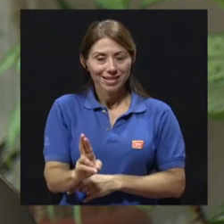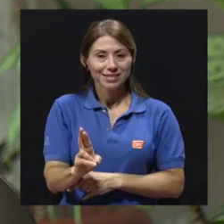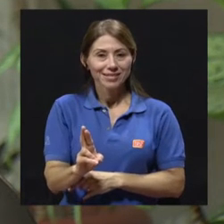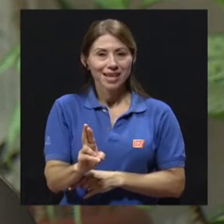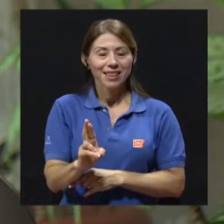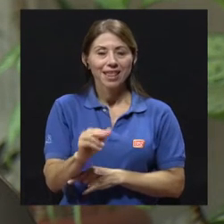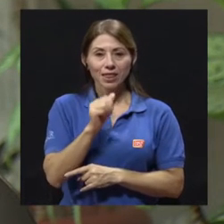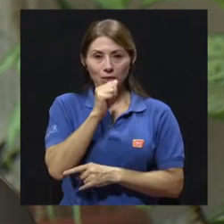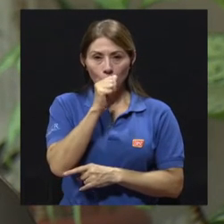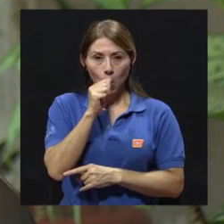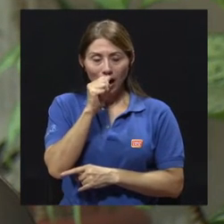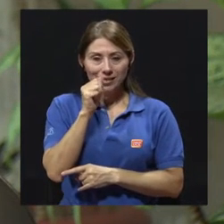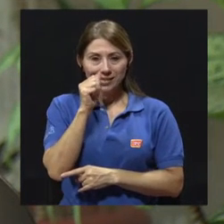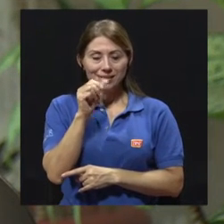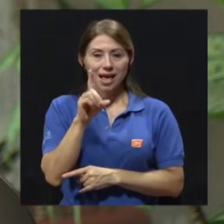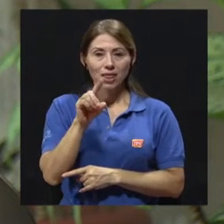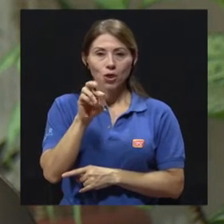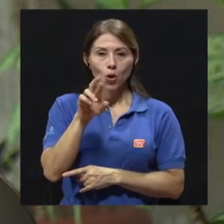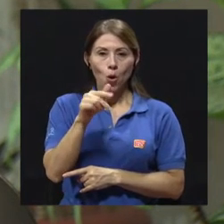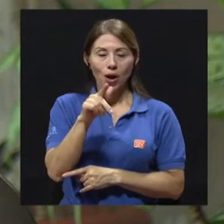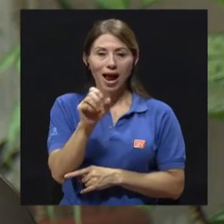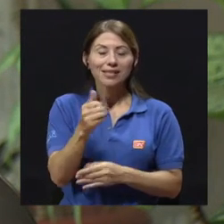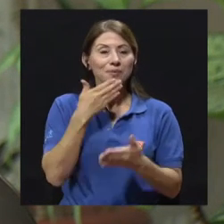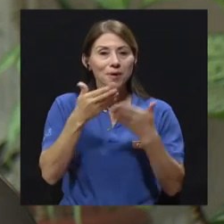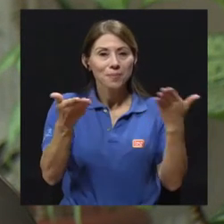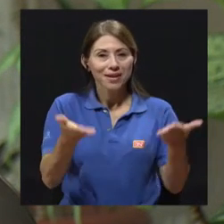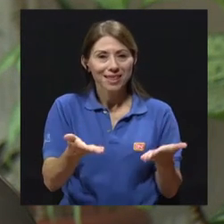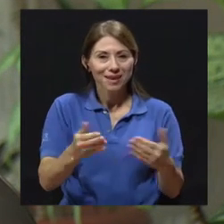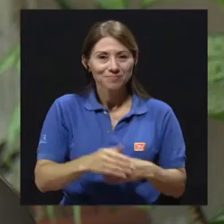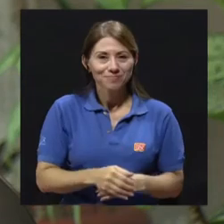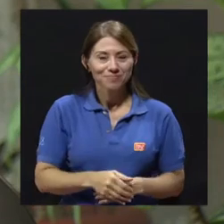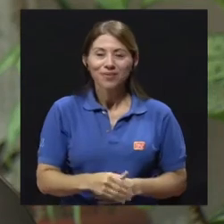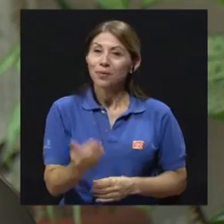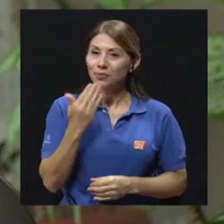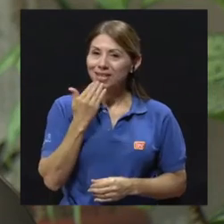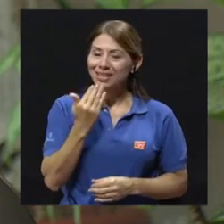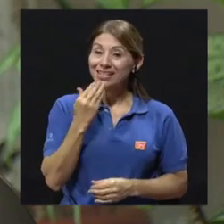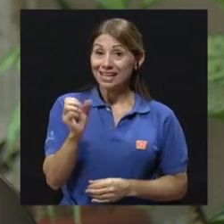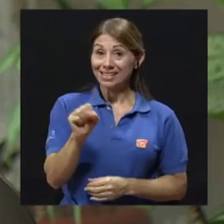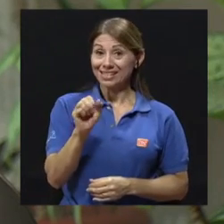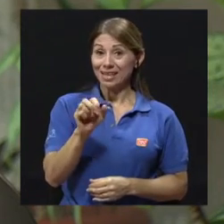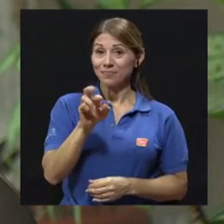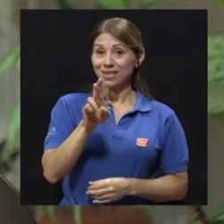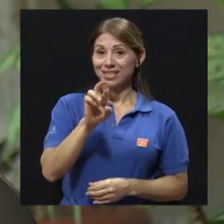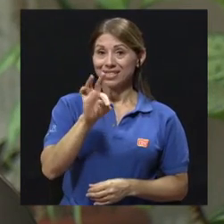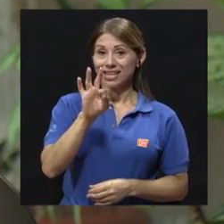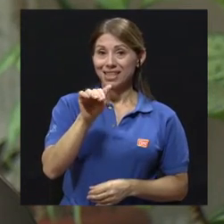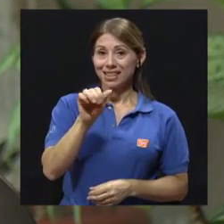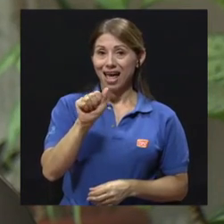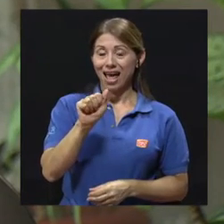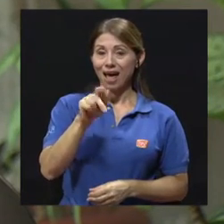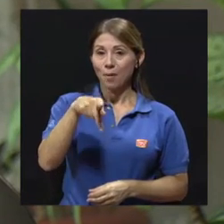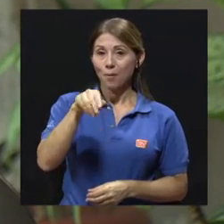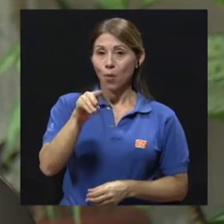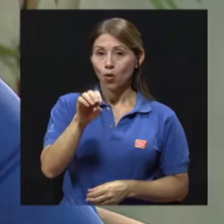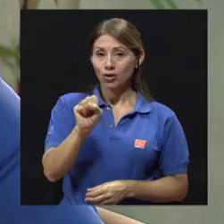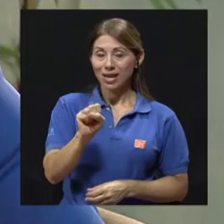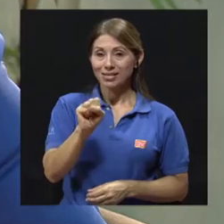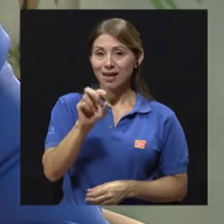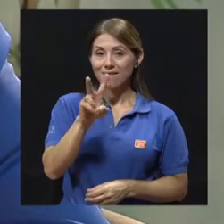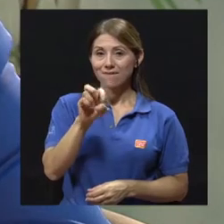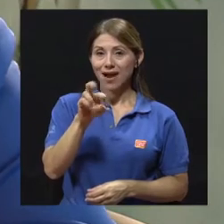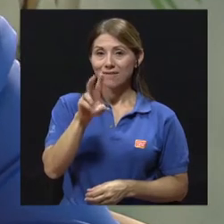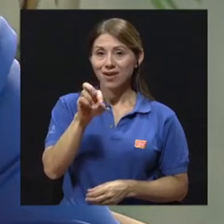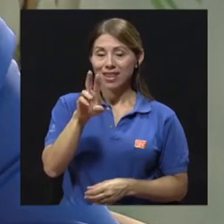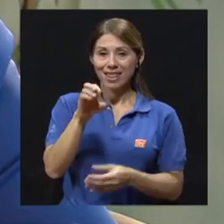Costarricense de Drogas. ¿Verdad? Bienvenida. Muchas gracias. Sí, con doña Rita Porras Valverde, que ella es psicóloga clínica,